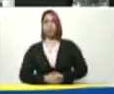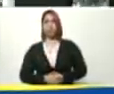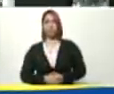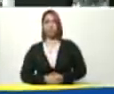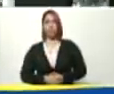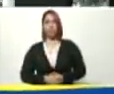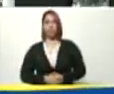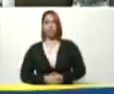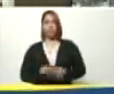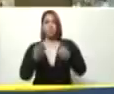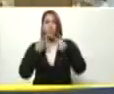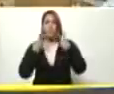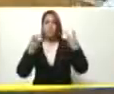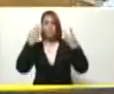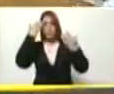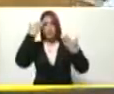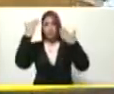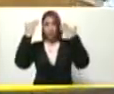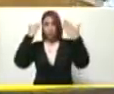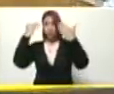en este mensaje de salutación